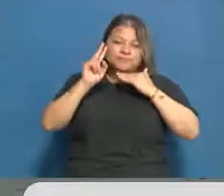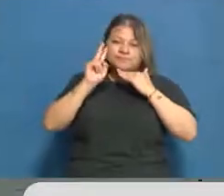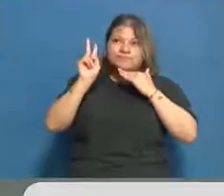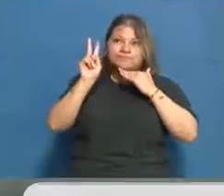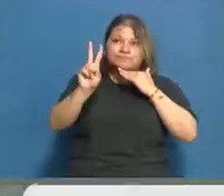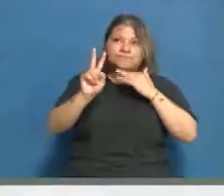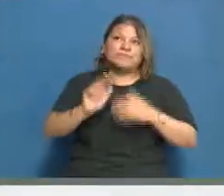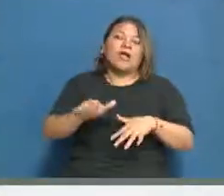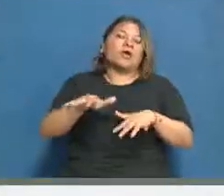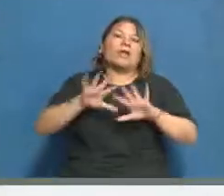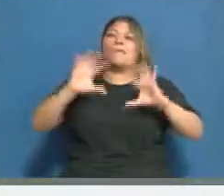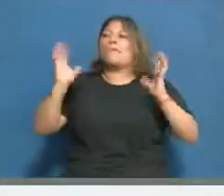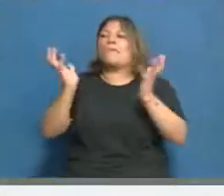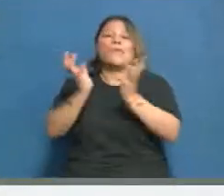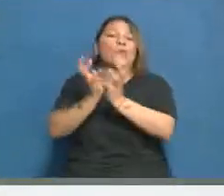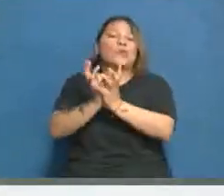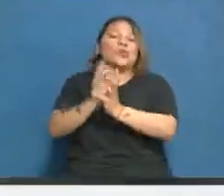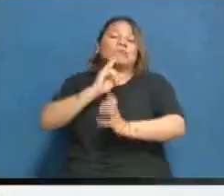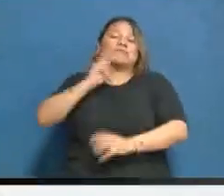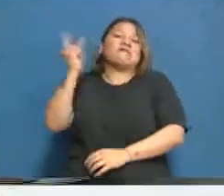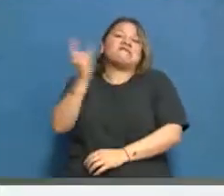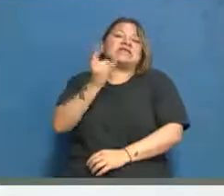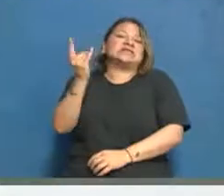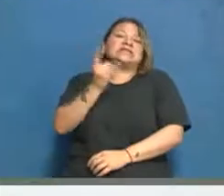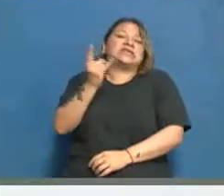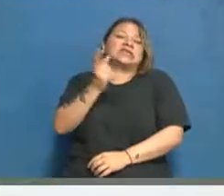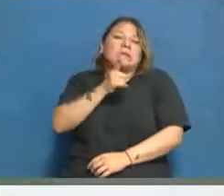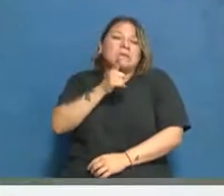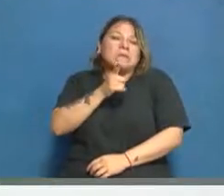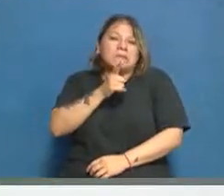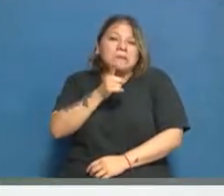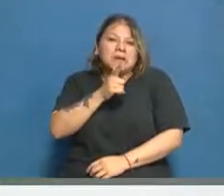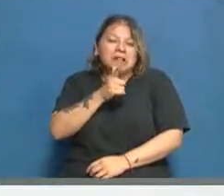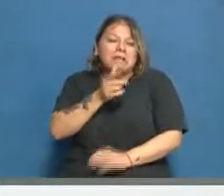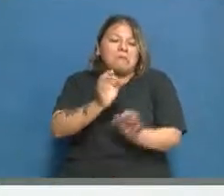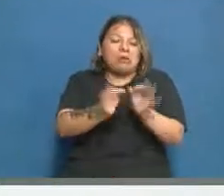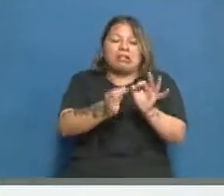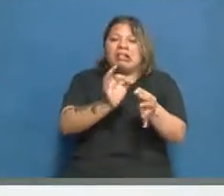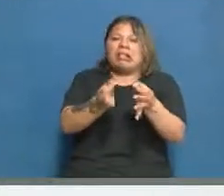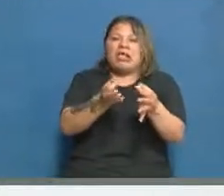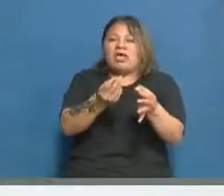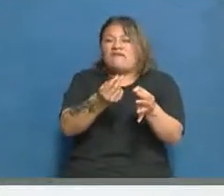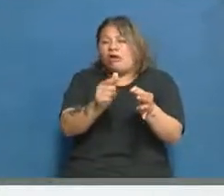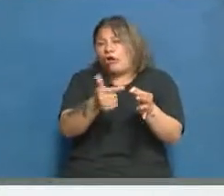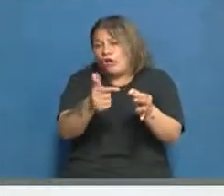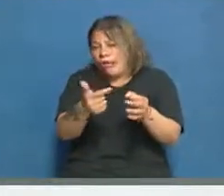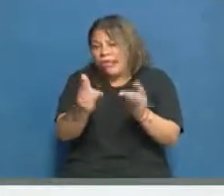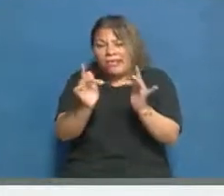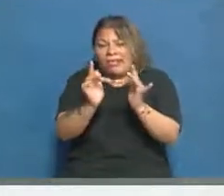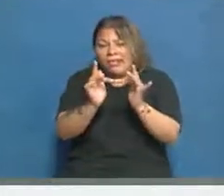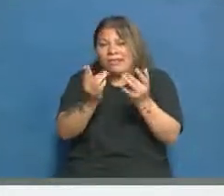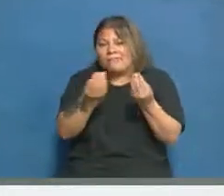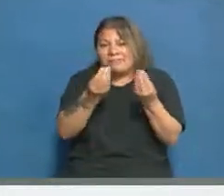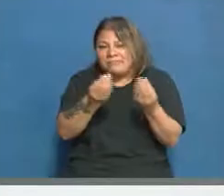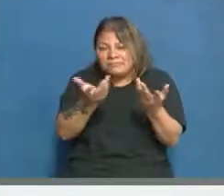Estamos en un mundo totalmente ficticio. Estamos manejándonos con moneda que no tiene valor, no tiene mucho